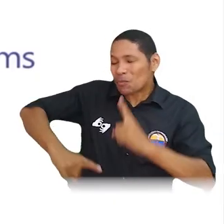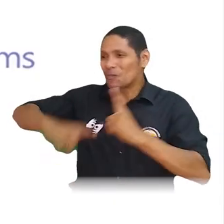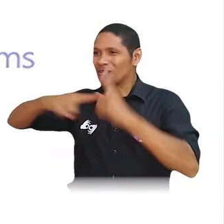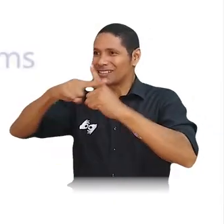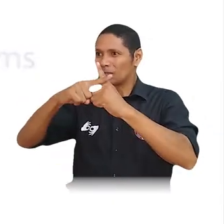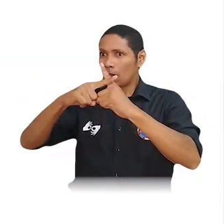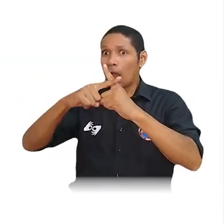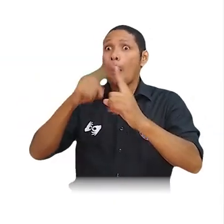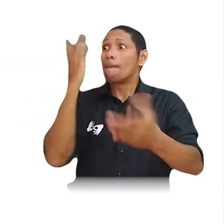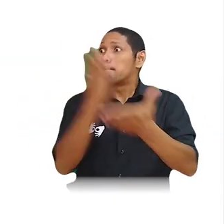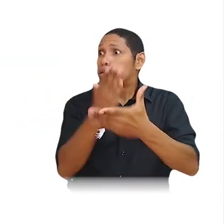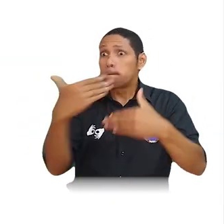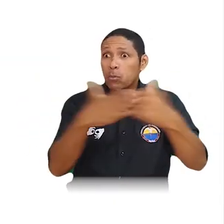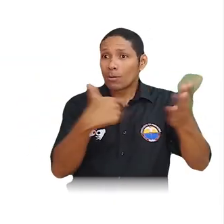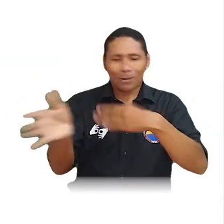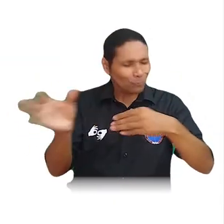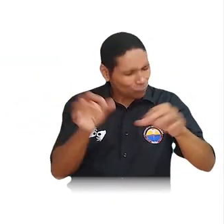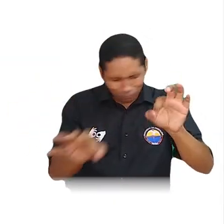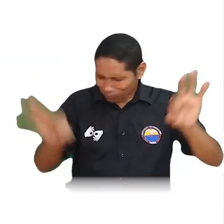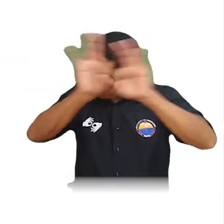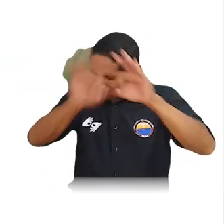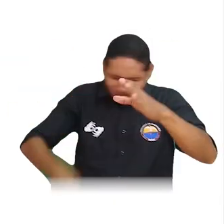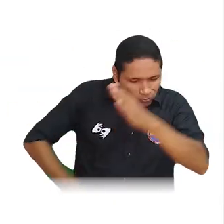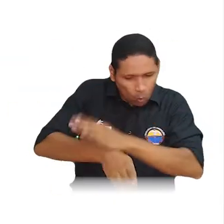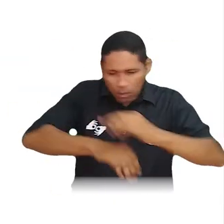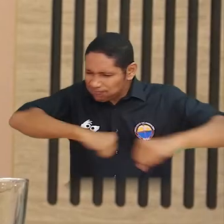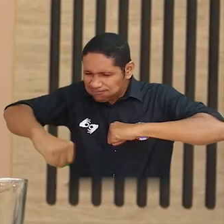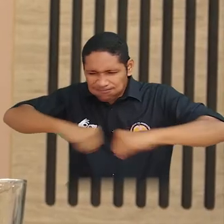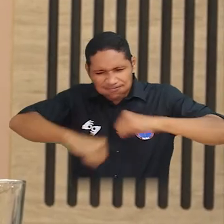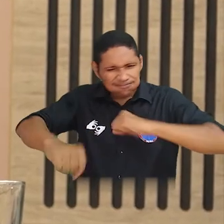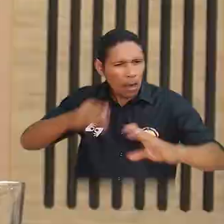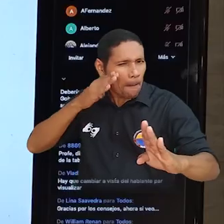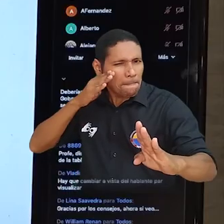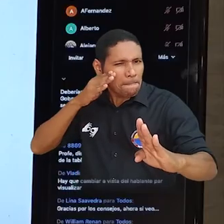sido capaces de sobreponernos a esa adversidad y seguimos avanzando.